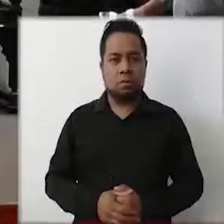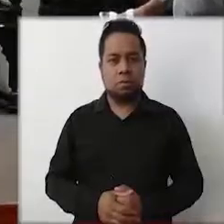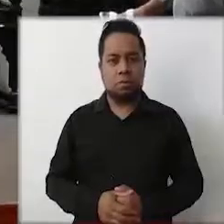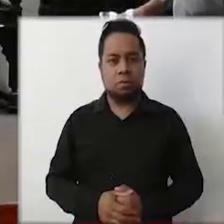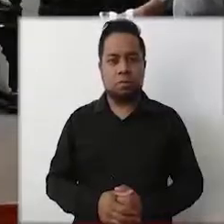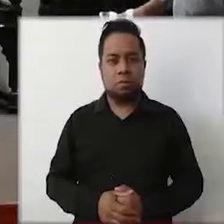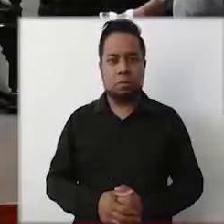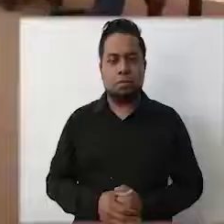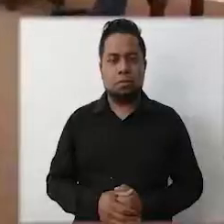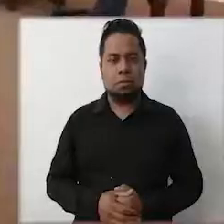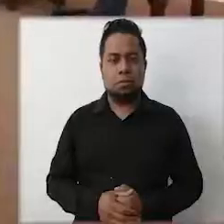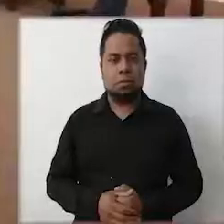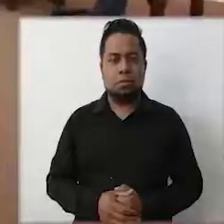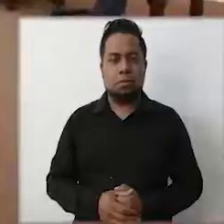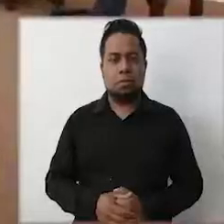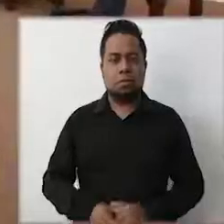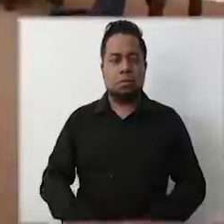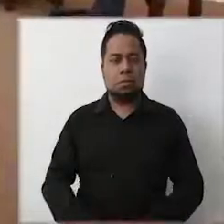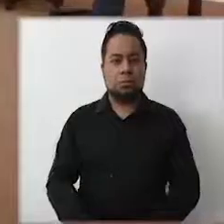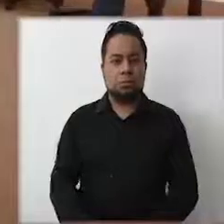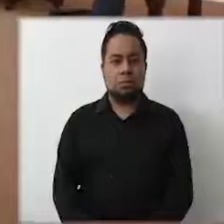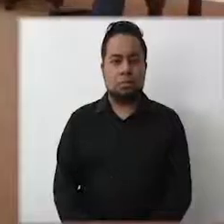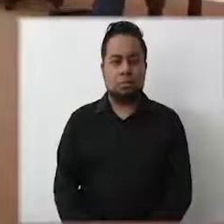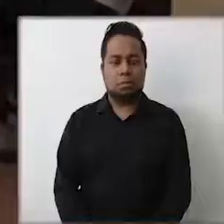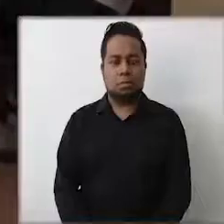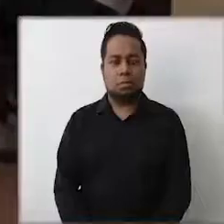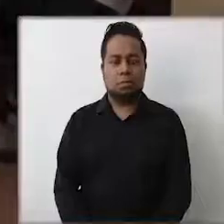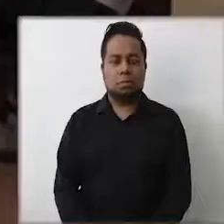sírvanse a levantar la mano.